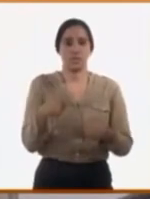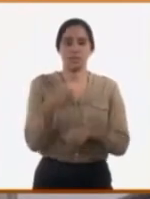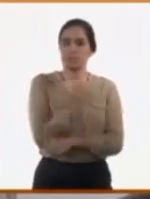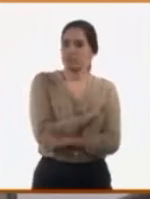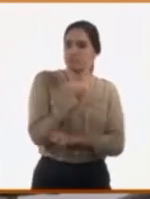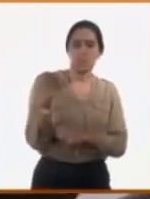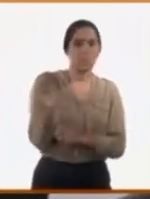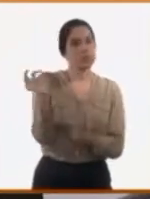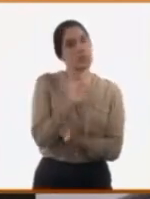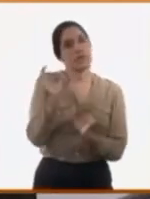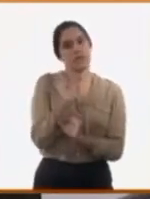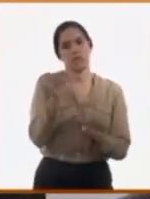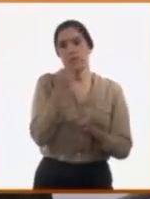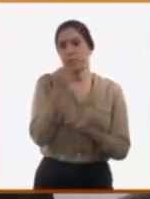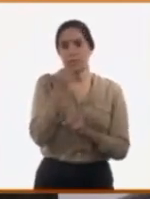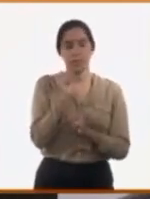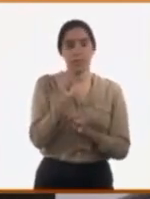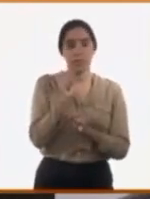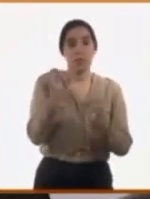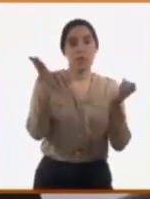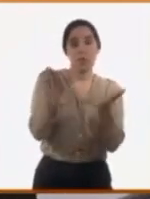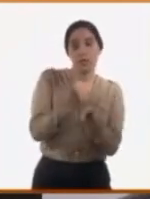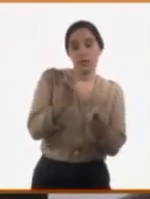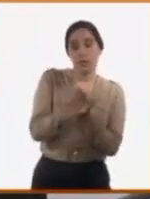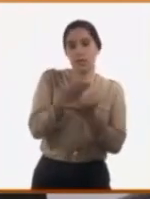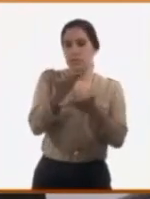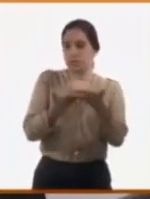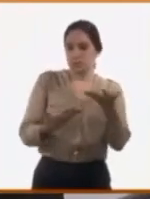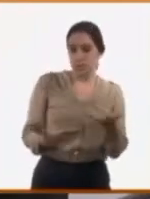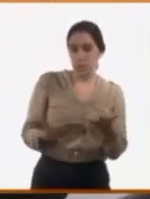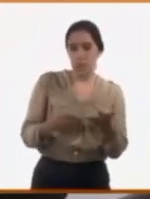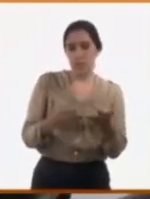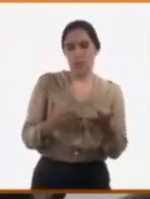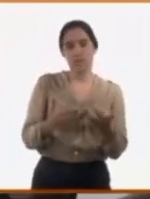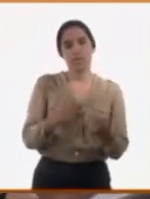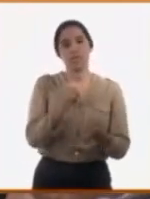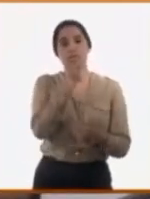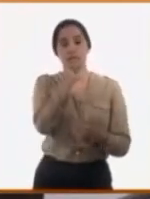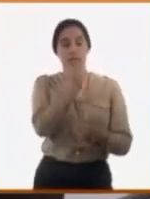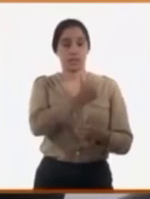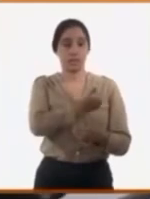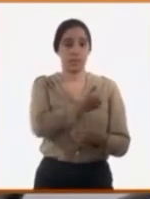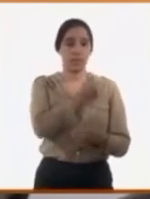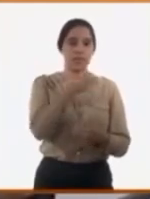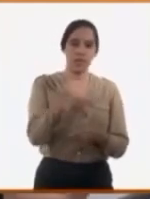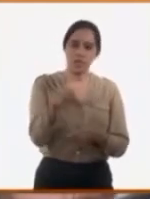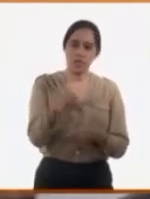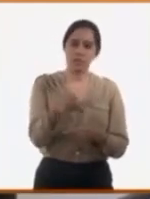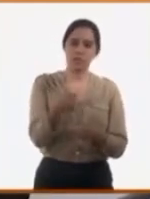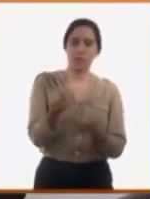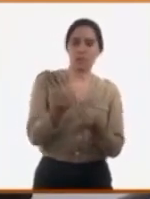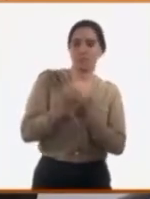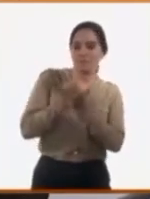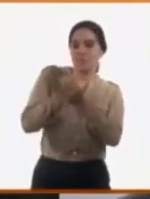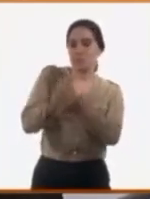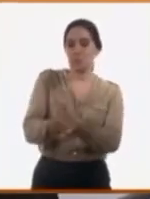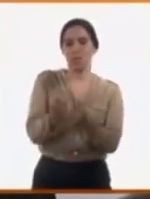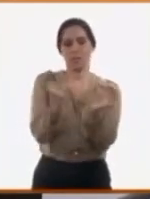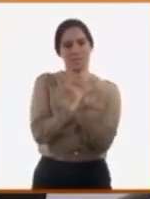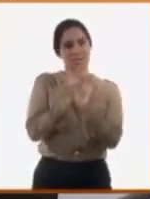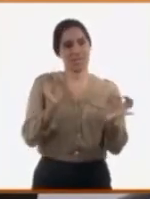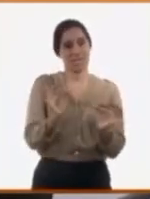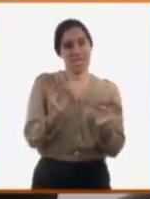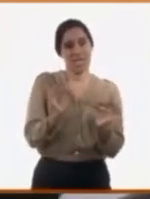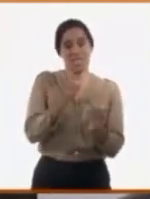noviembre hacer los ejercicios de culminación de estudi y hacer la graduación eso da una flexibilidad para carreras más complejas carreras que